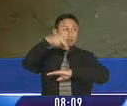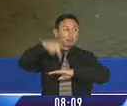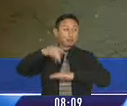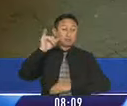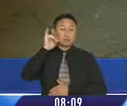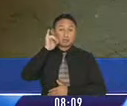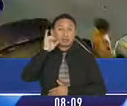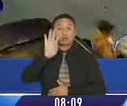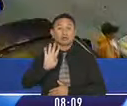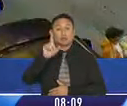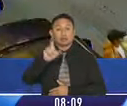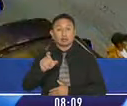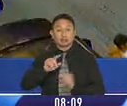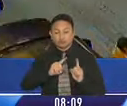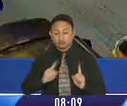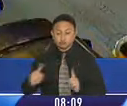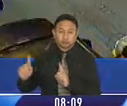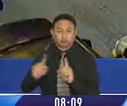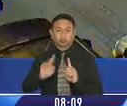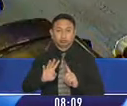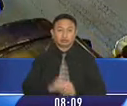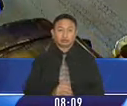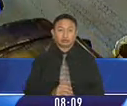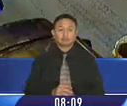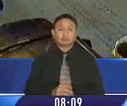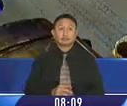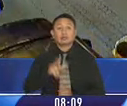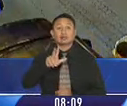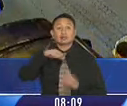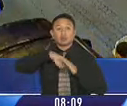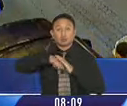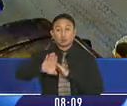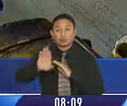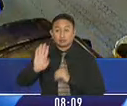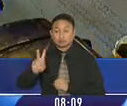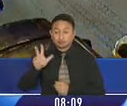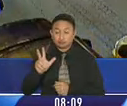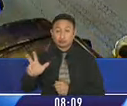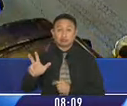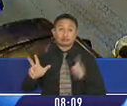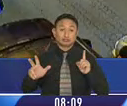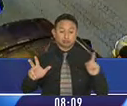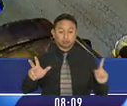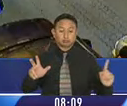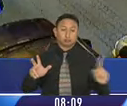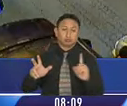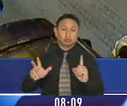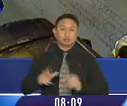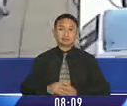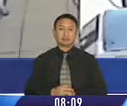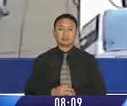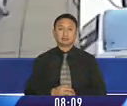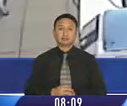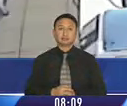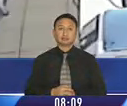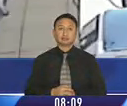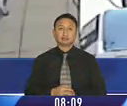bajan 4 individuos armados. 3 de ellos ingresan por la puerta principal y uno más por la entrada aledaña.